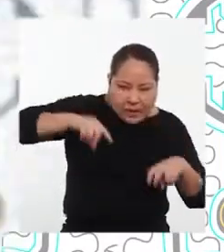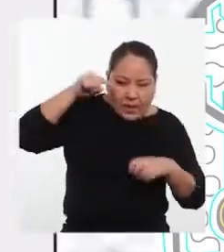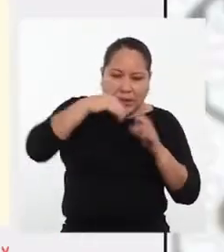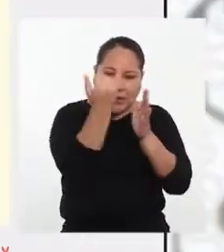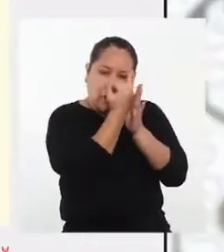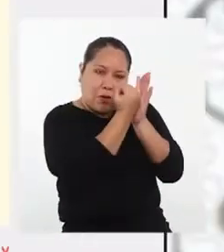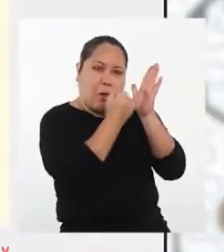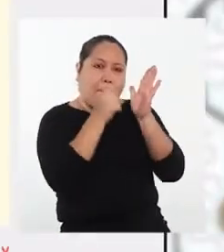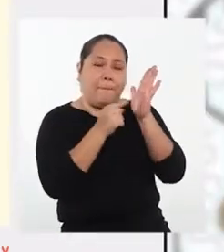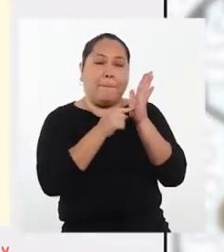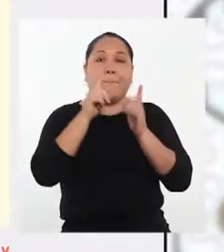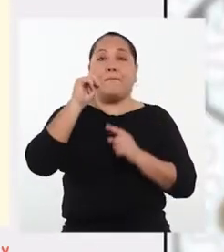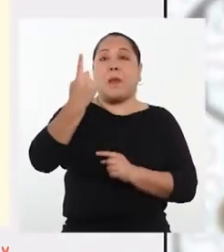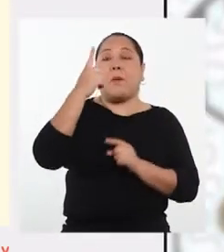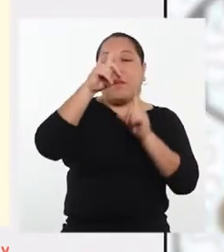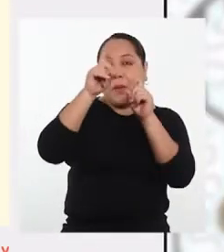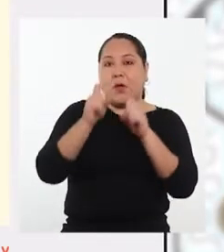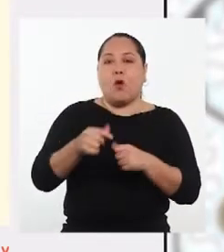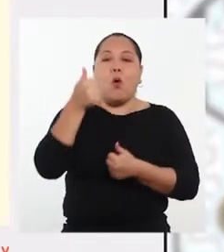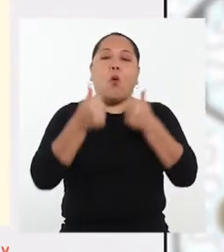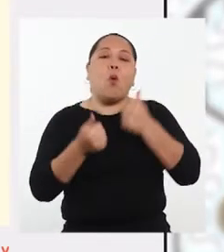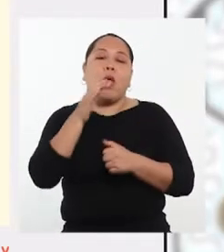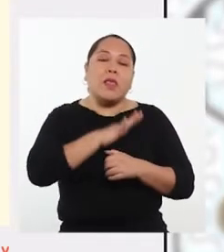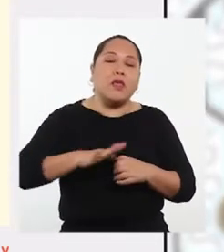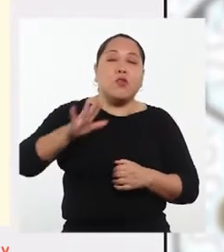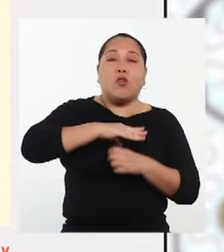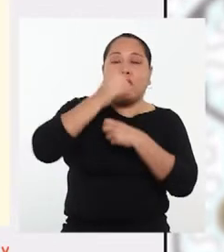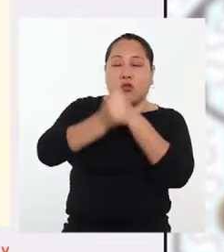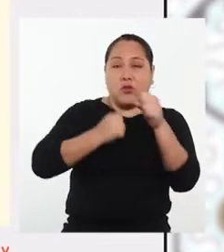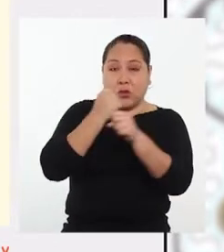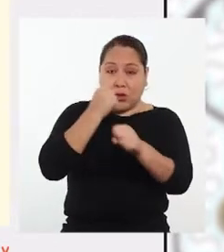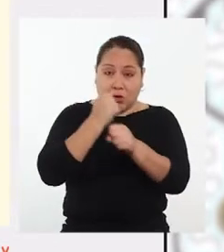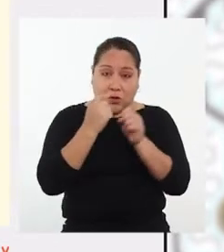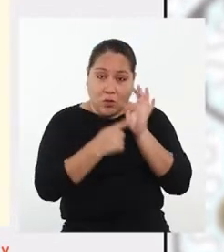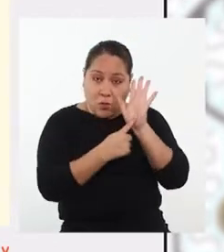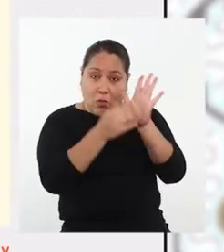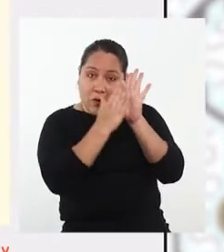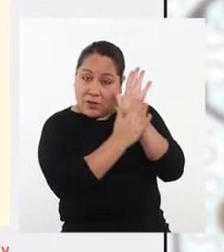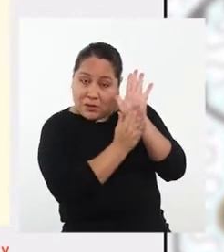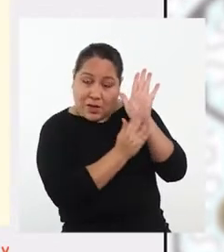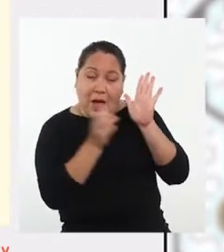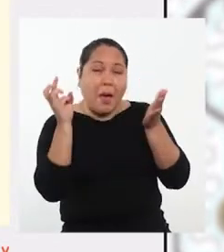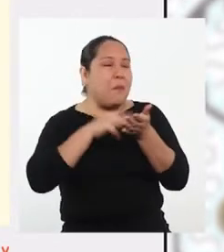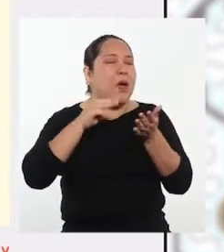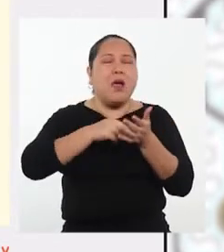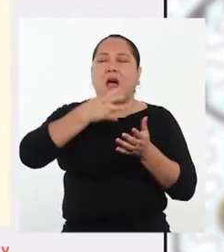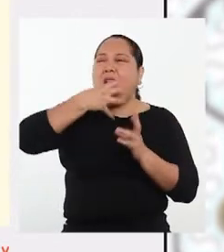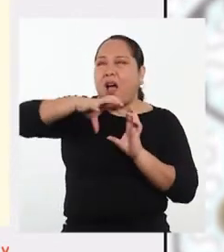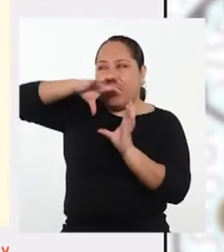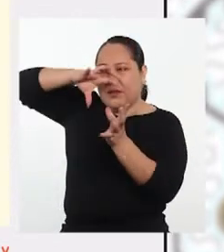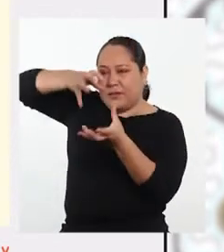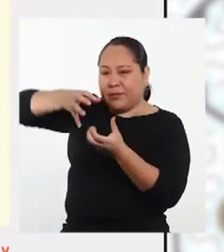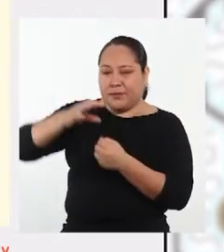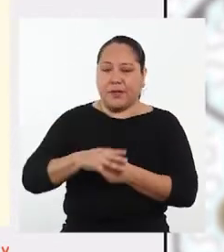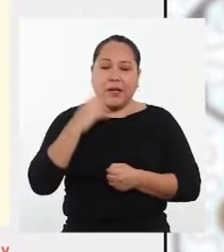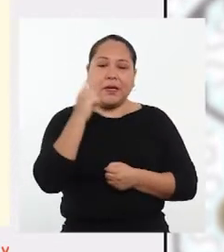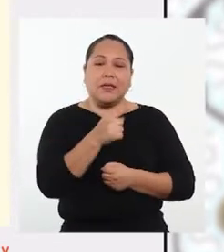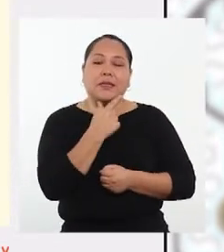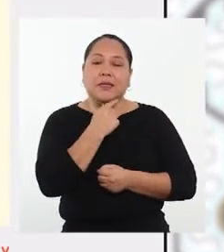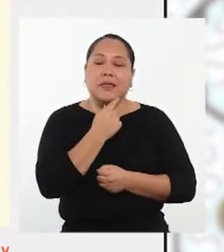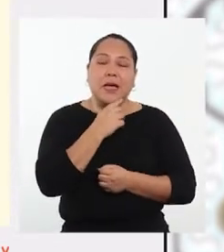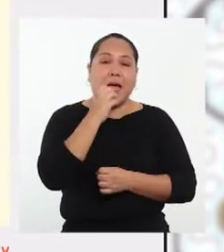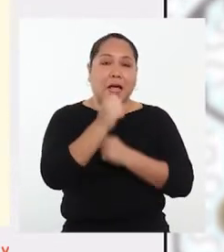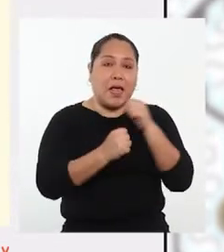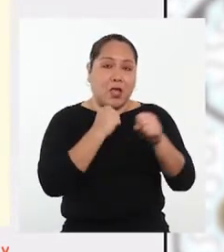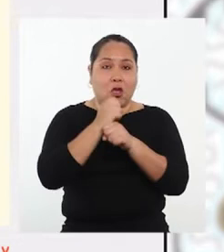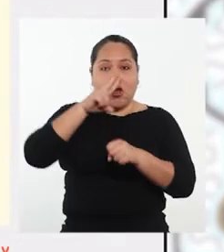gráfico. Primera pregunta. ¿Cuál de todos los años mostrados ha sido el más caluroso para el planeta? Ese fue